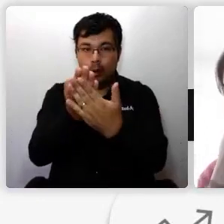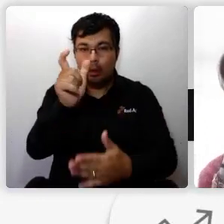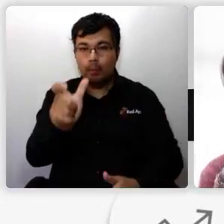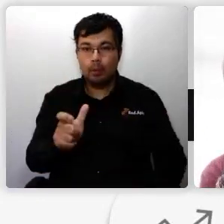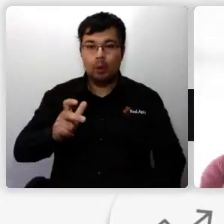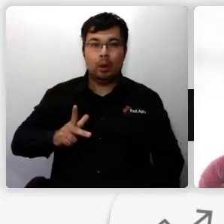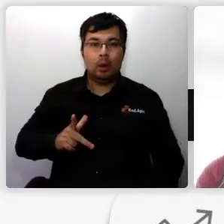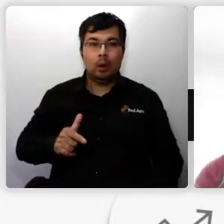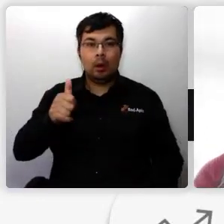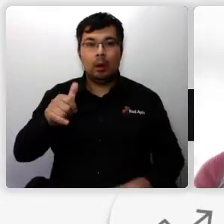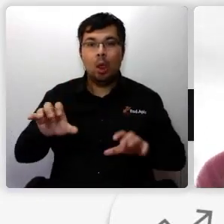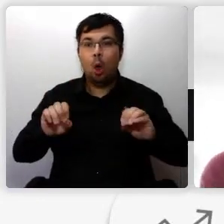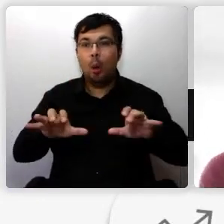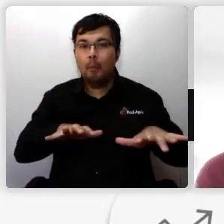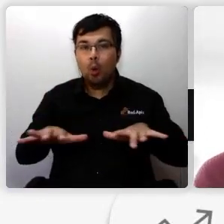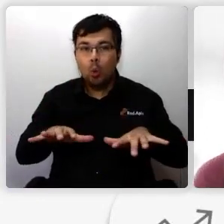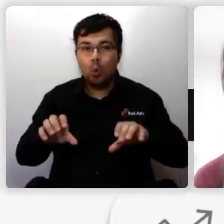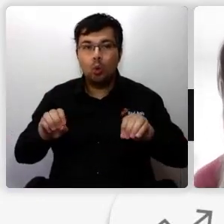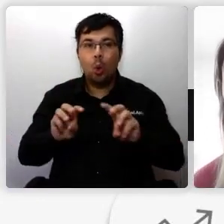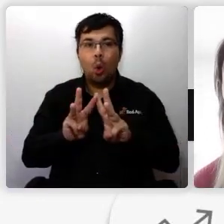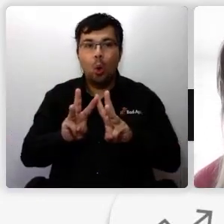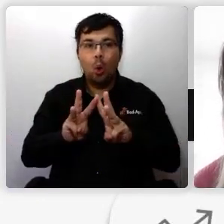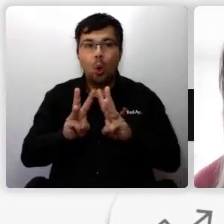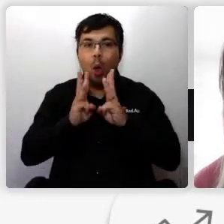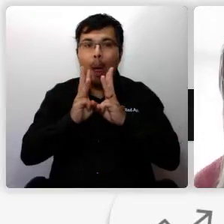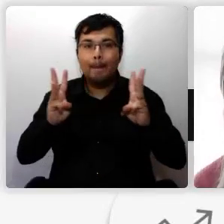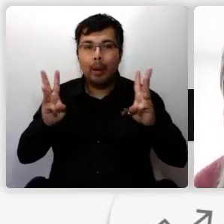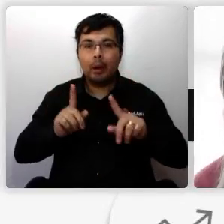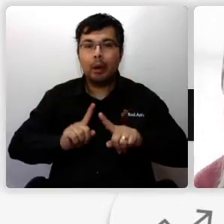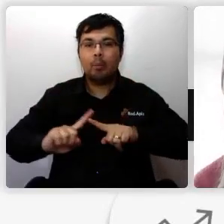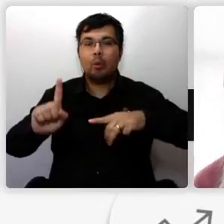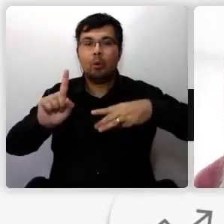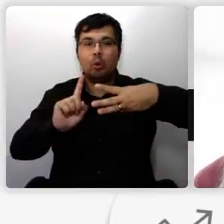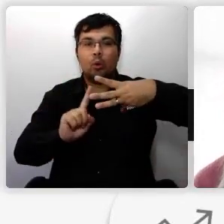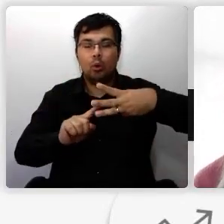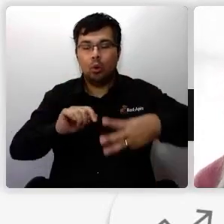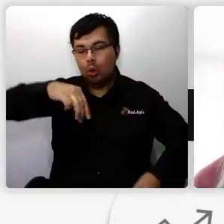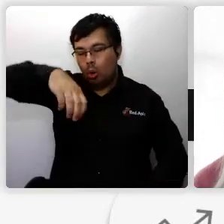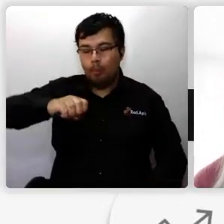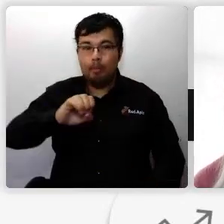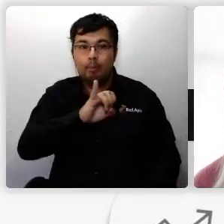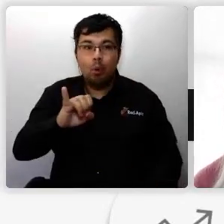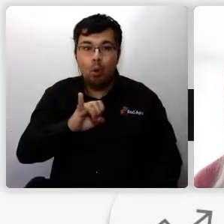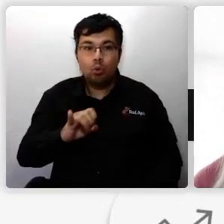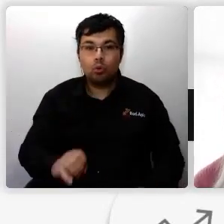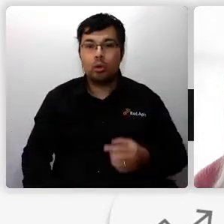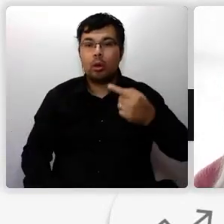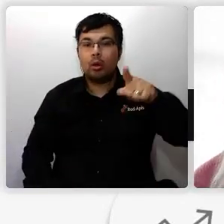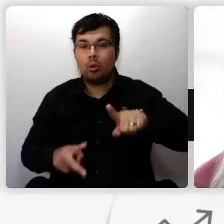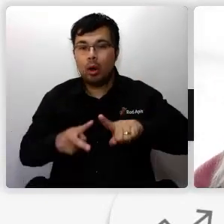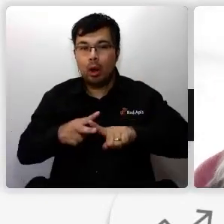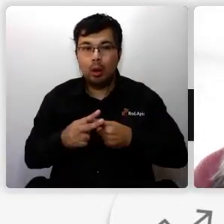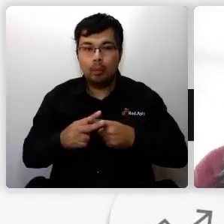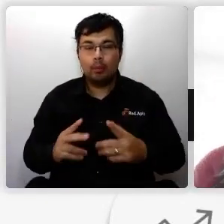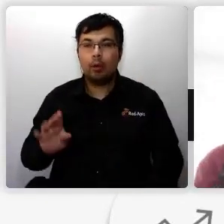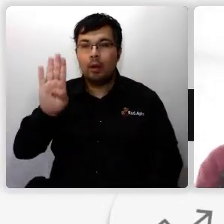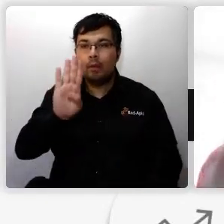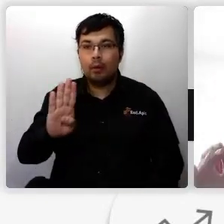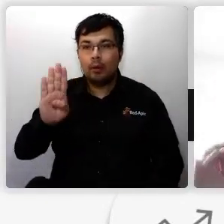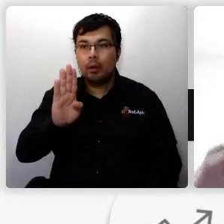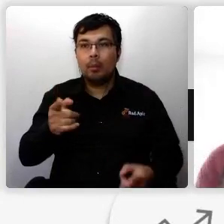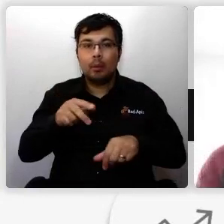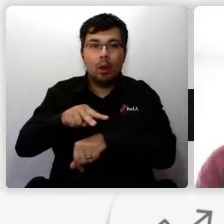productos o de marketing. Y por otro lado, Moz, que es otra herramienta que básicamente es como una auditoría de la página